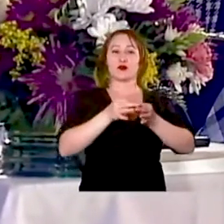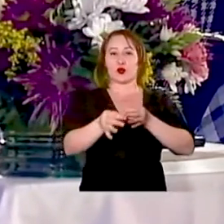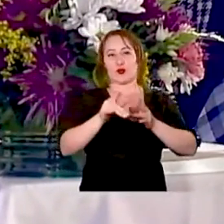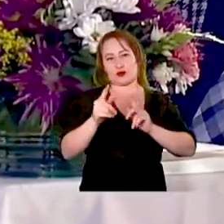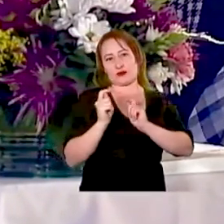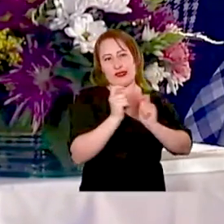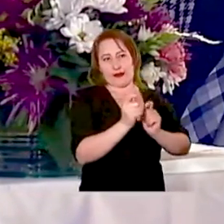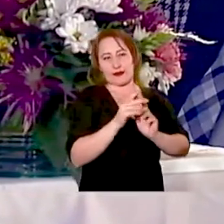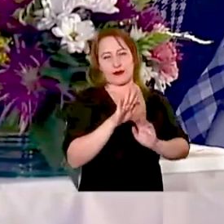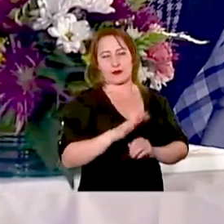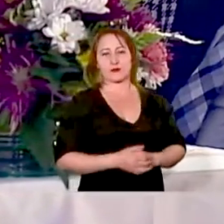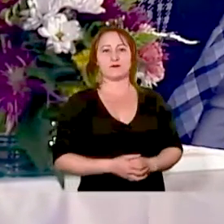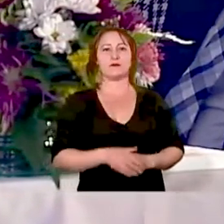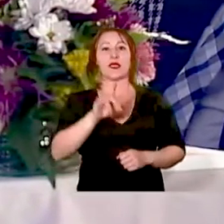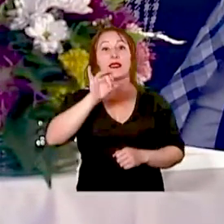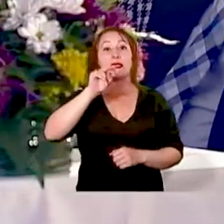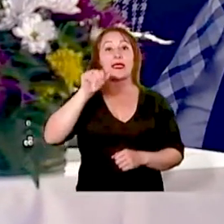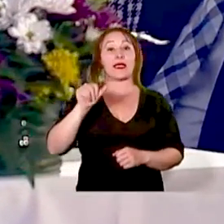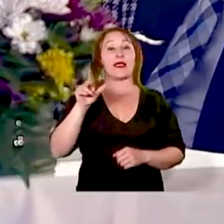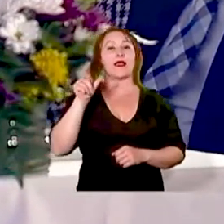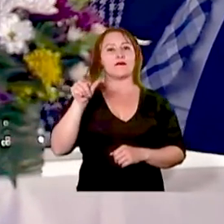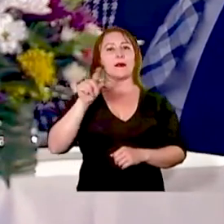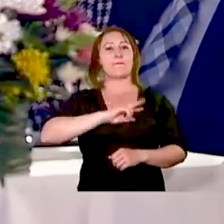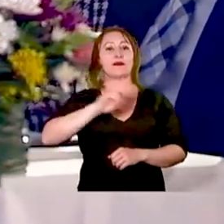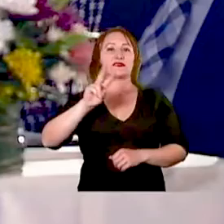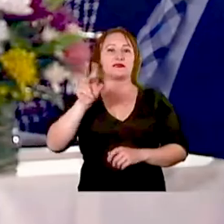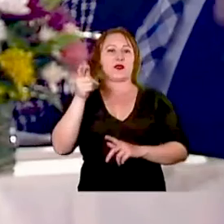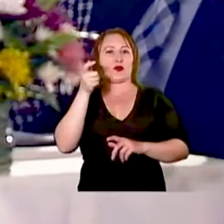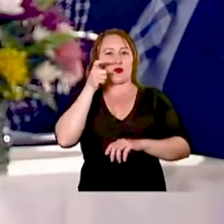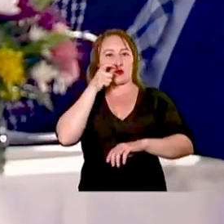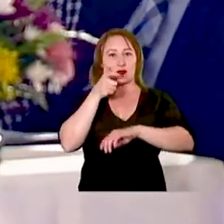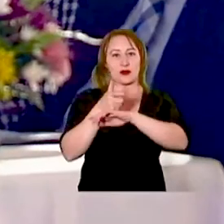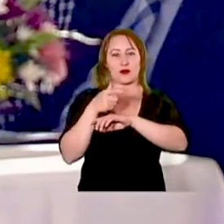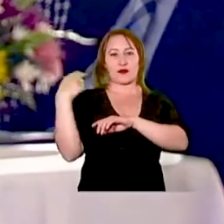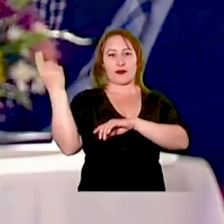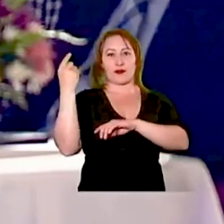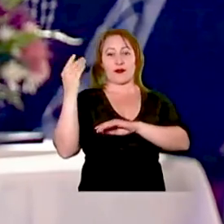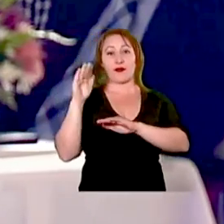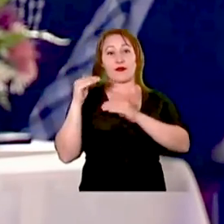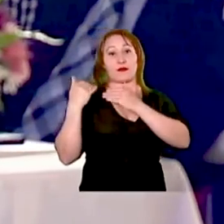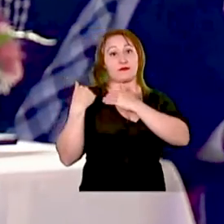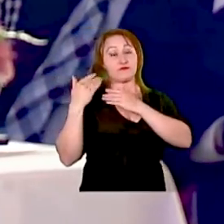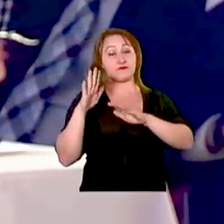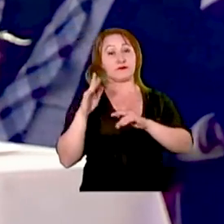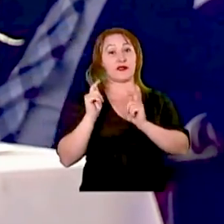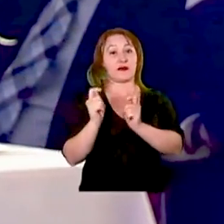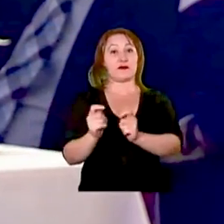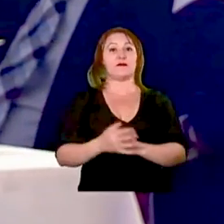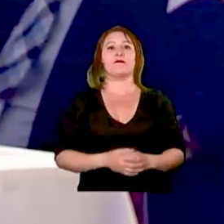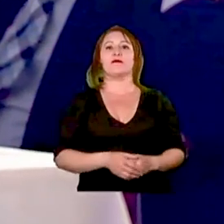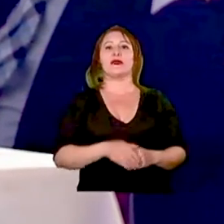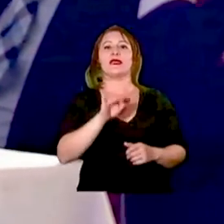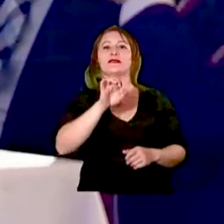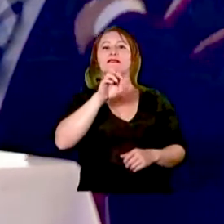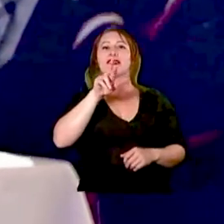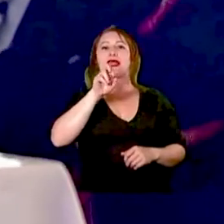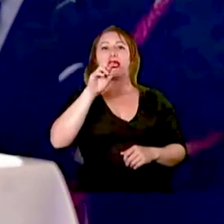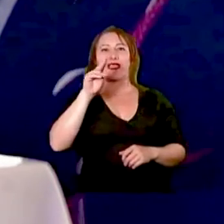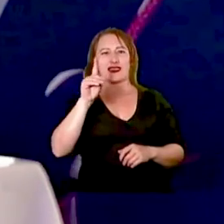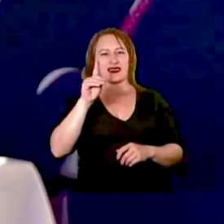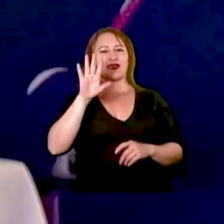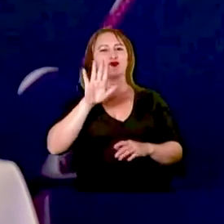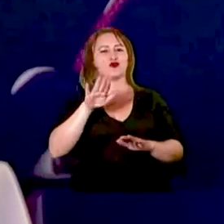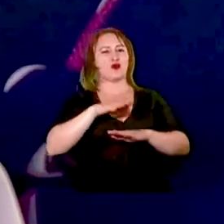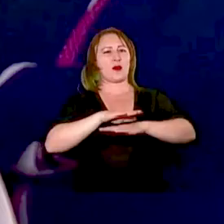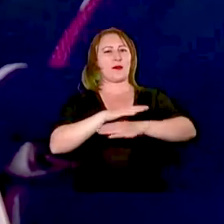encargado. Lina Aldana Acevedo, vicecontralora general de la República encargada. Gerard Duillac, embajador de